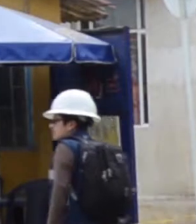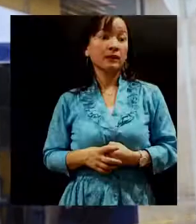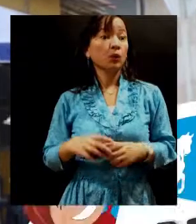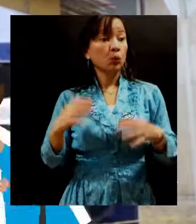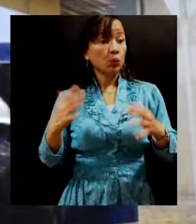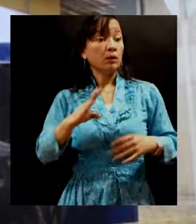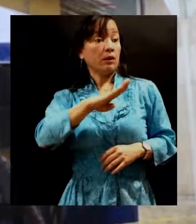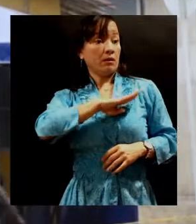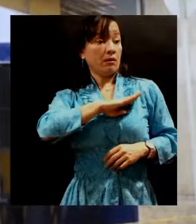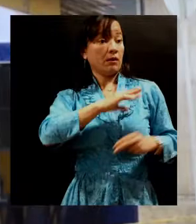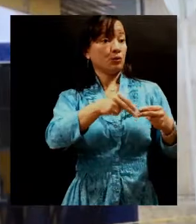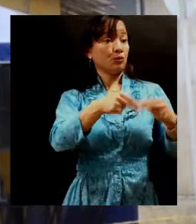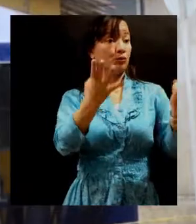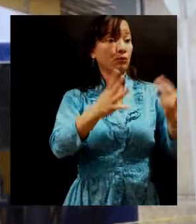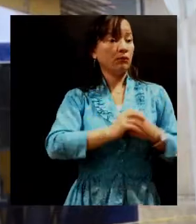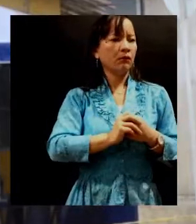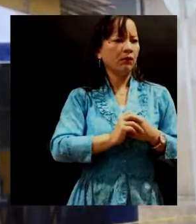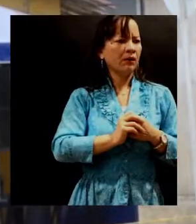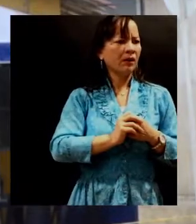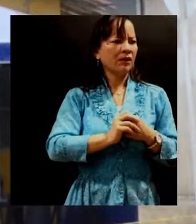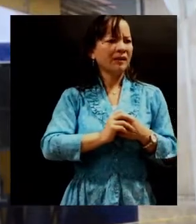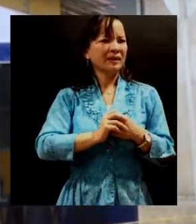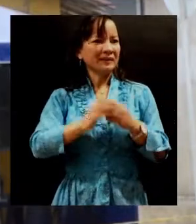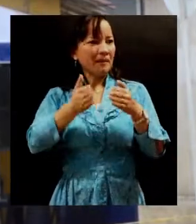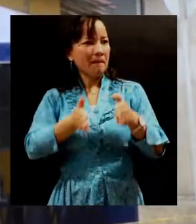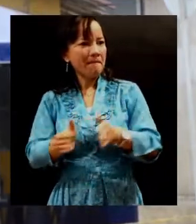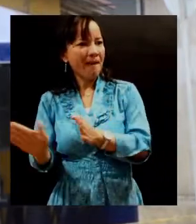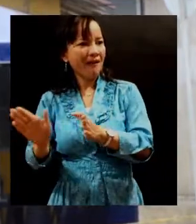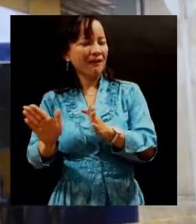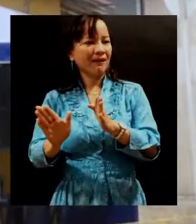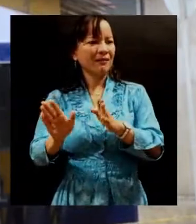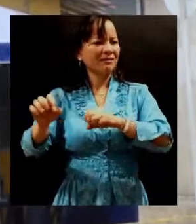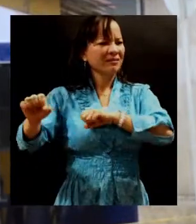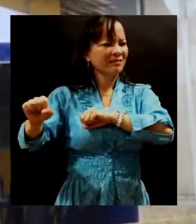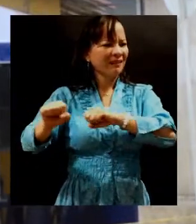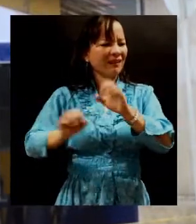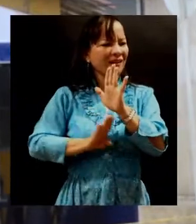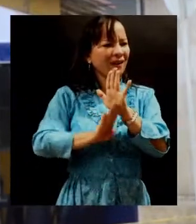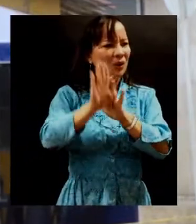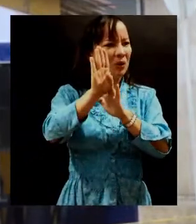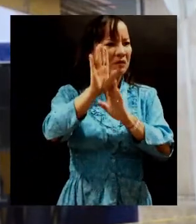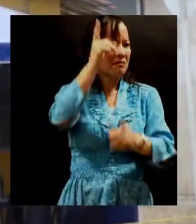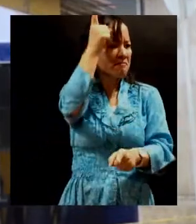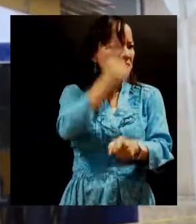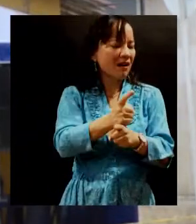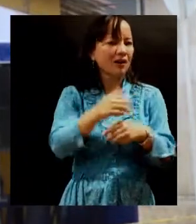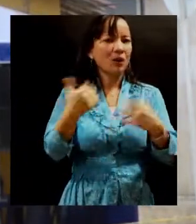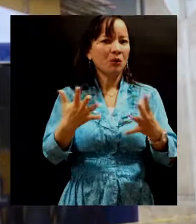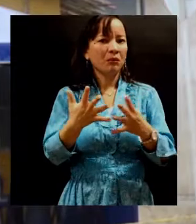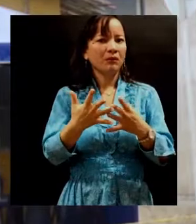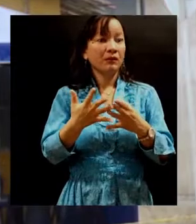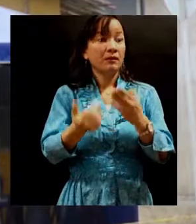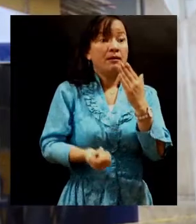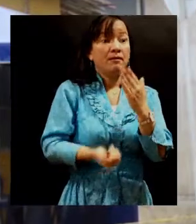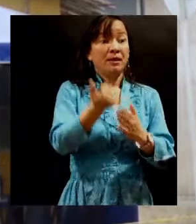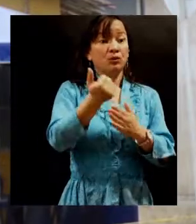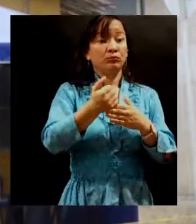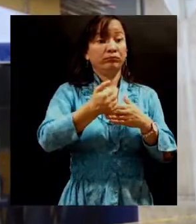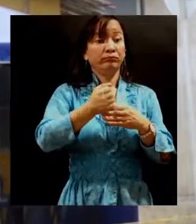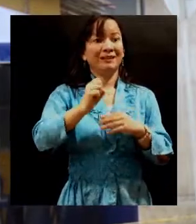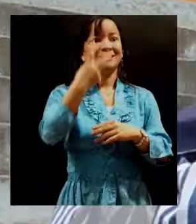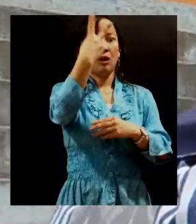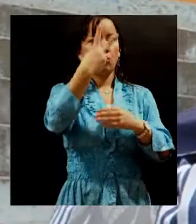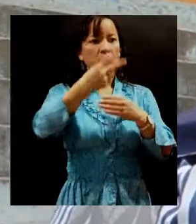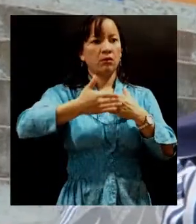La Administración Municipal, dando cumplimiento a su plan de desarrollo, inició la segunda etapa de esterilización canina y felina en la ciudad de